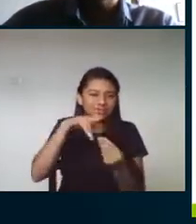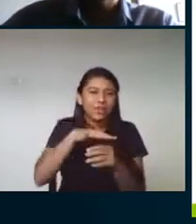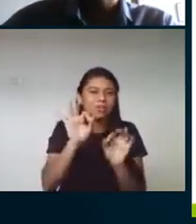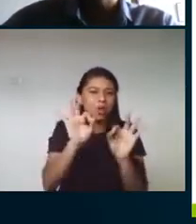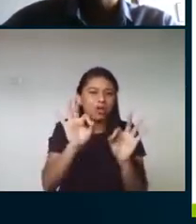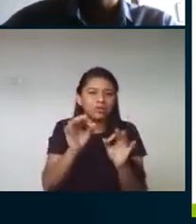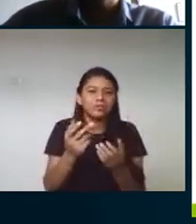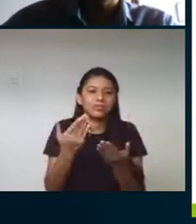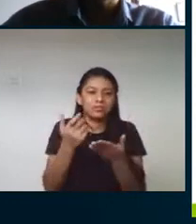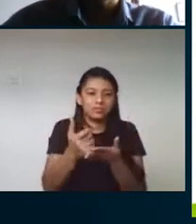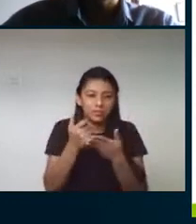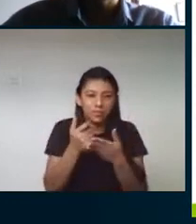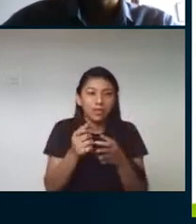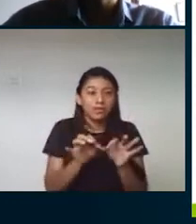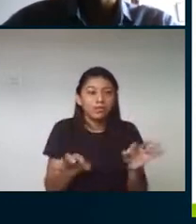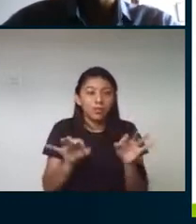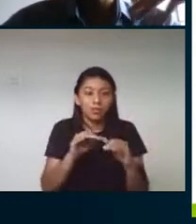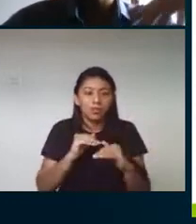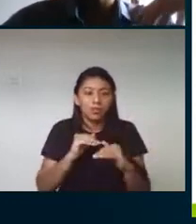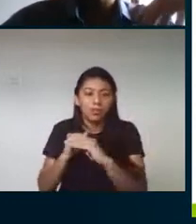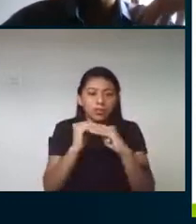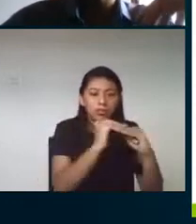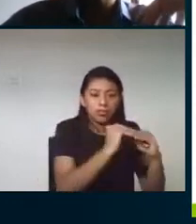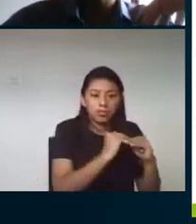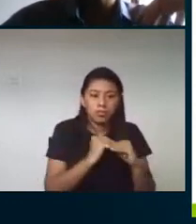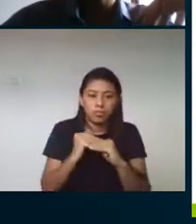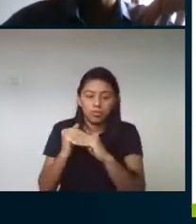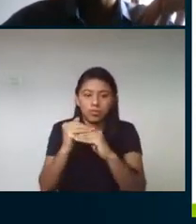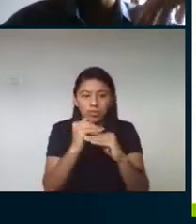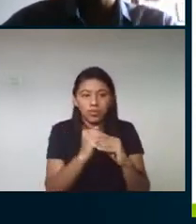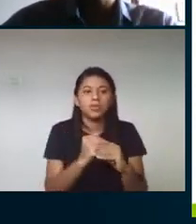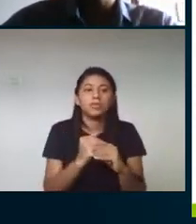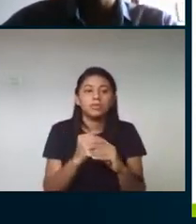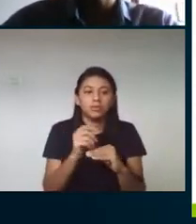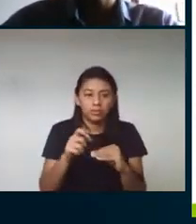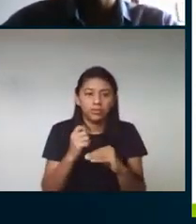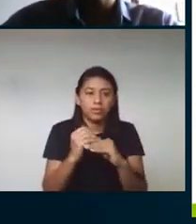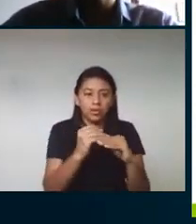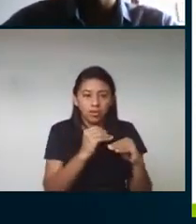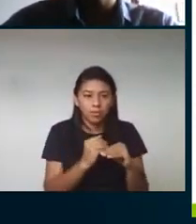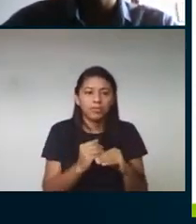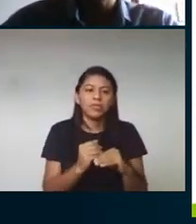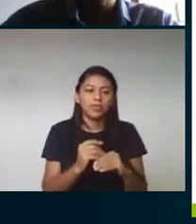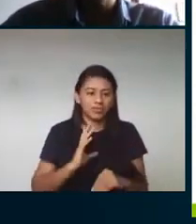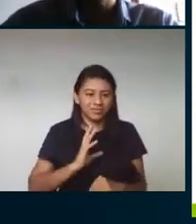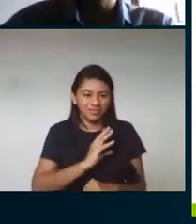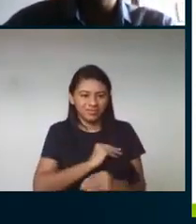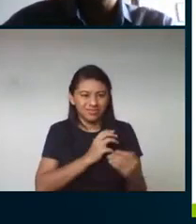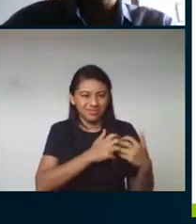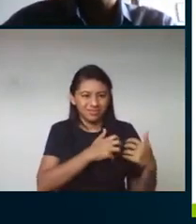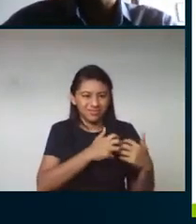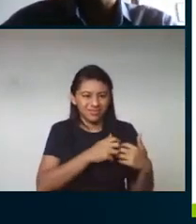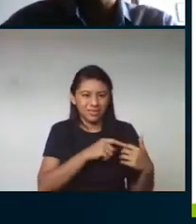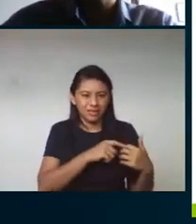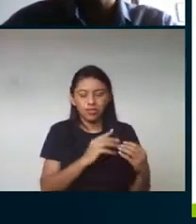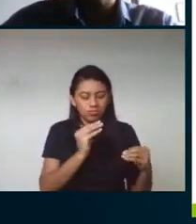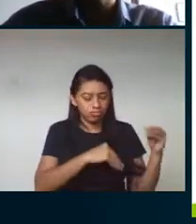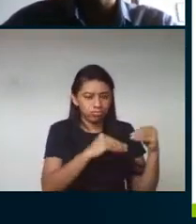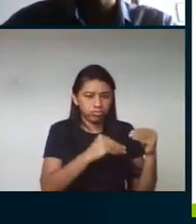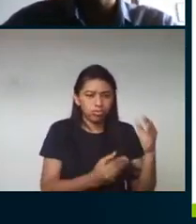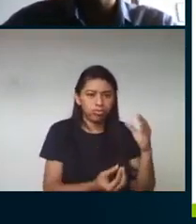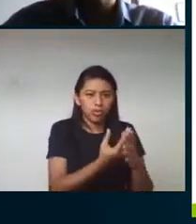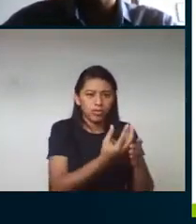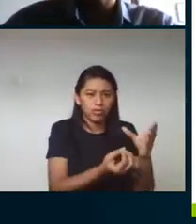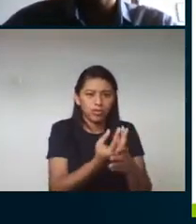manera igualitaria y equitativa a todo el mundo. Entonces nosotros creamos unas empresas públicas de origen colectivo que se encargan